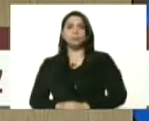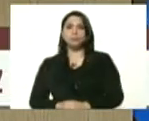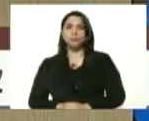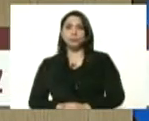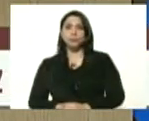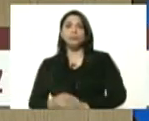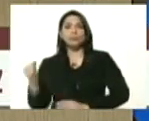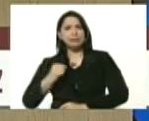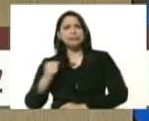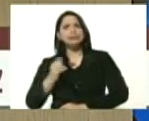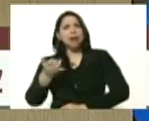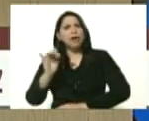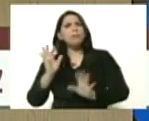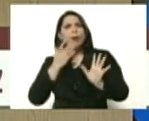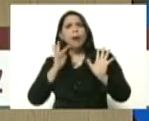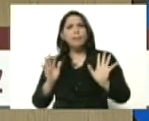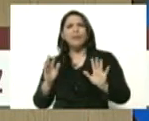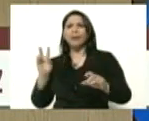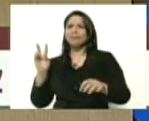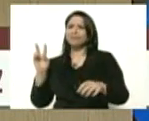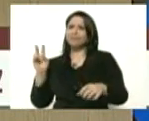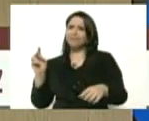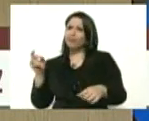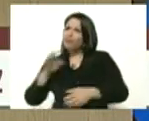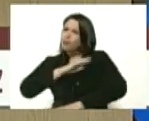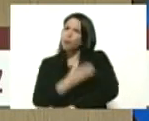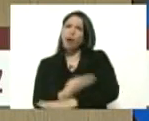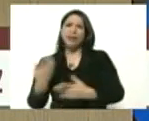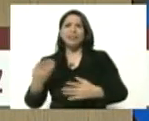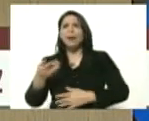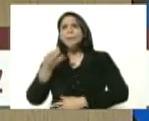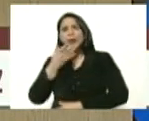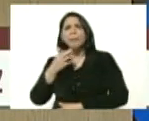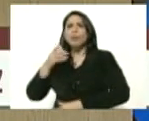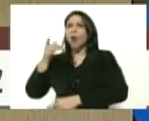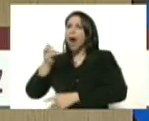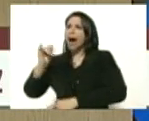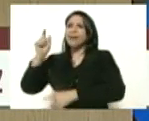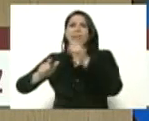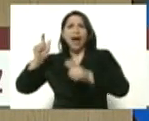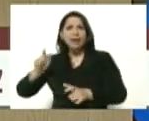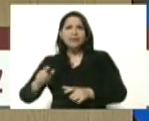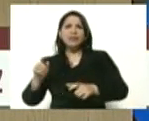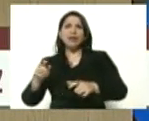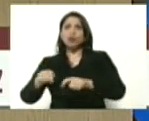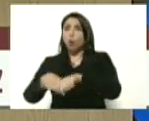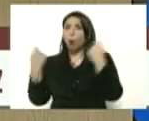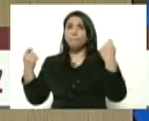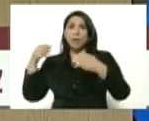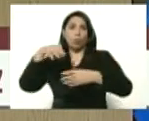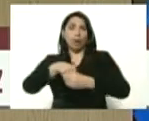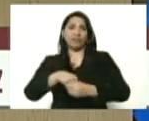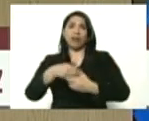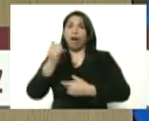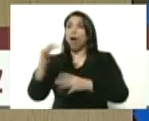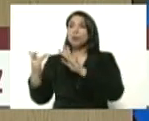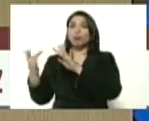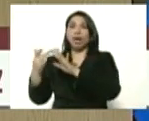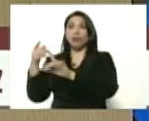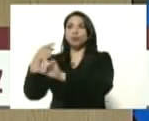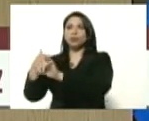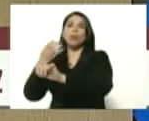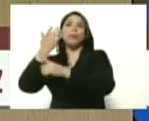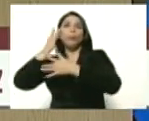Si alguien violenta la cuarentena y está en contacto con un caso positivo, pongamos que ese